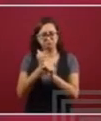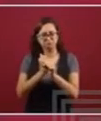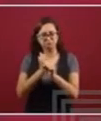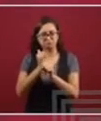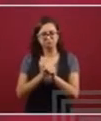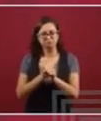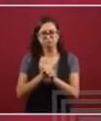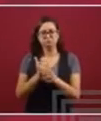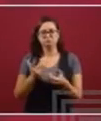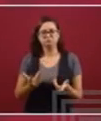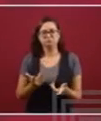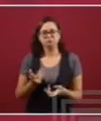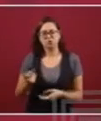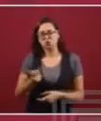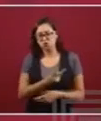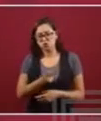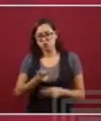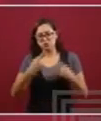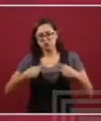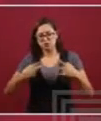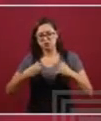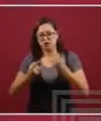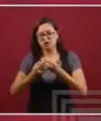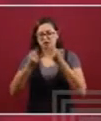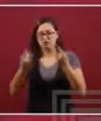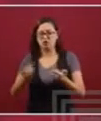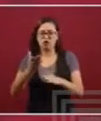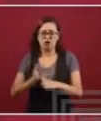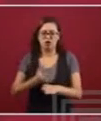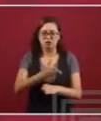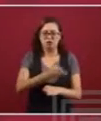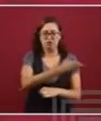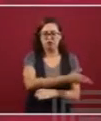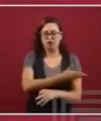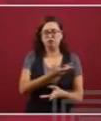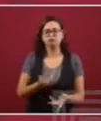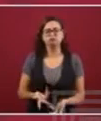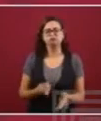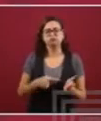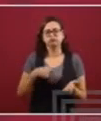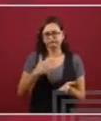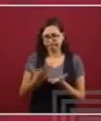los antecedentes de las personas que perdieron la vida,